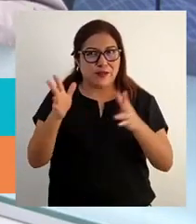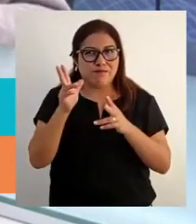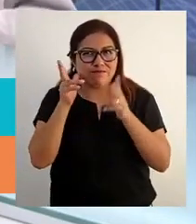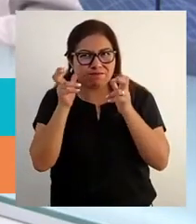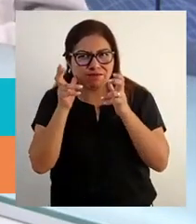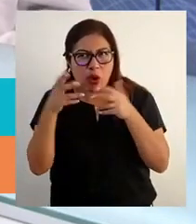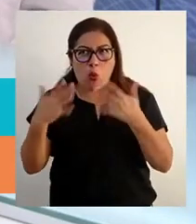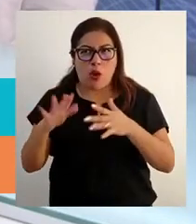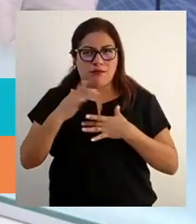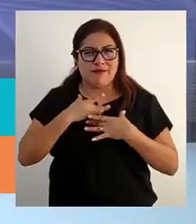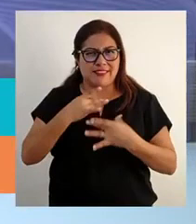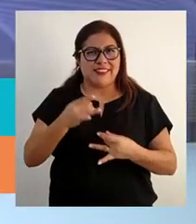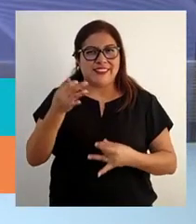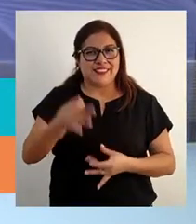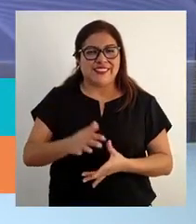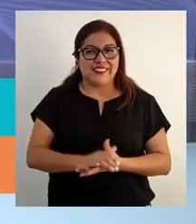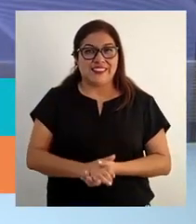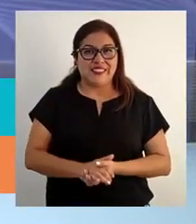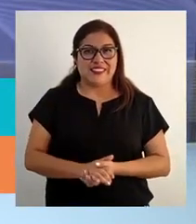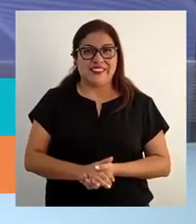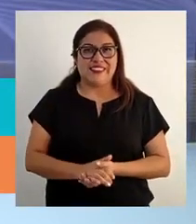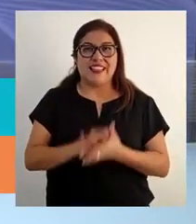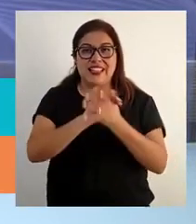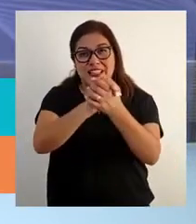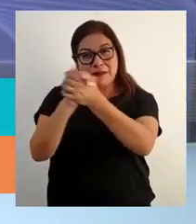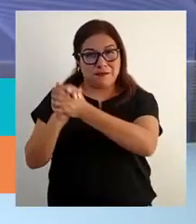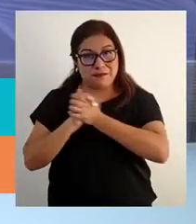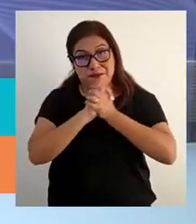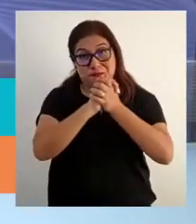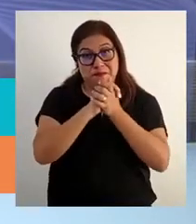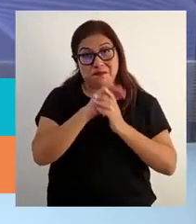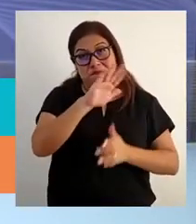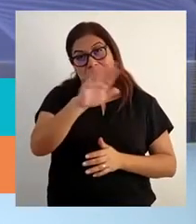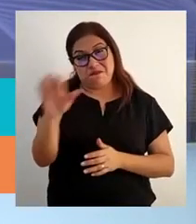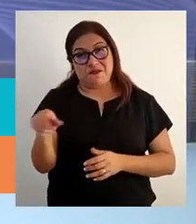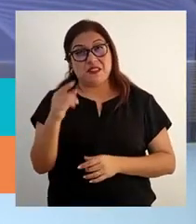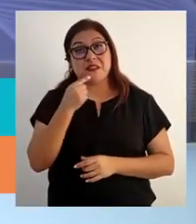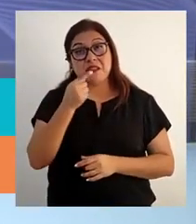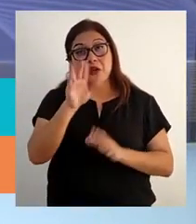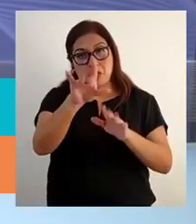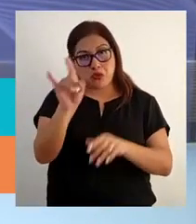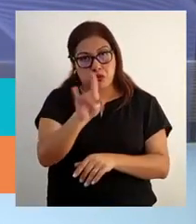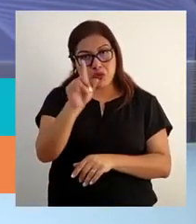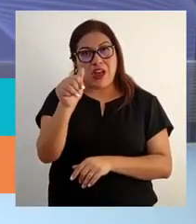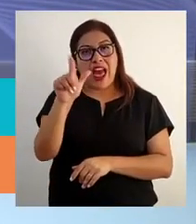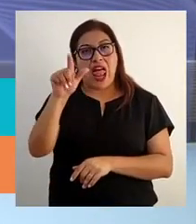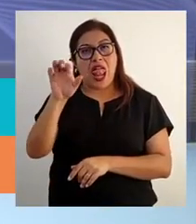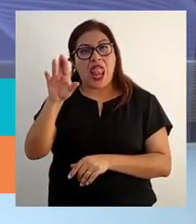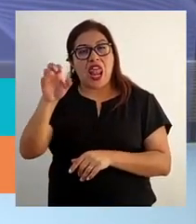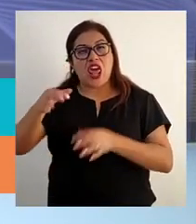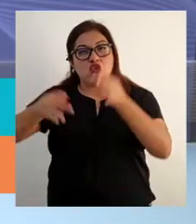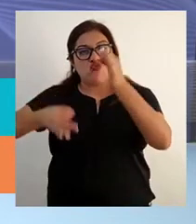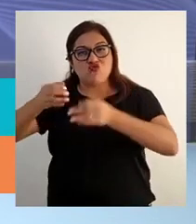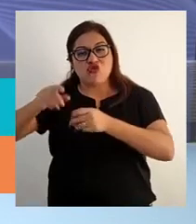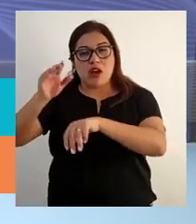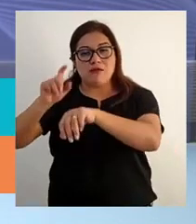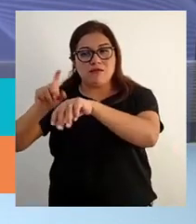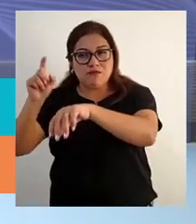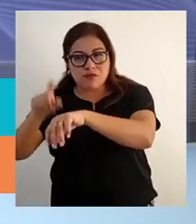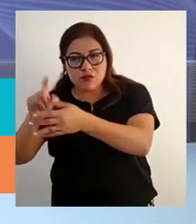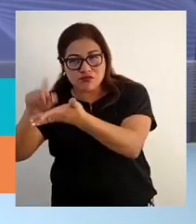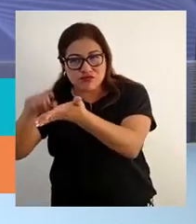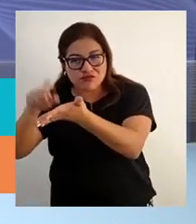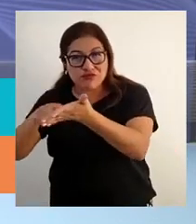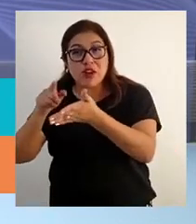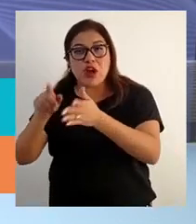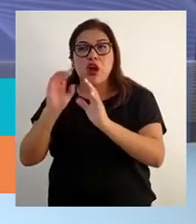sí. Bueno, a nuestros amigos y amigas decirles que hagan uso de la alerta judicial, que comuniquen al juzgado y que lo pueden hacer a través de la mesa de